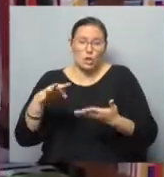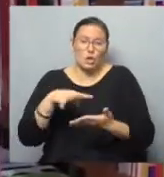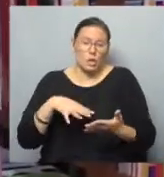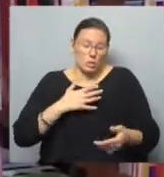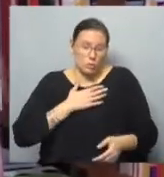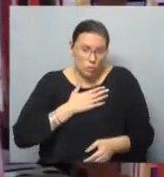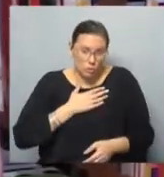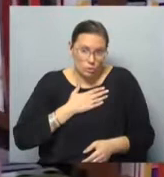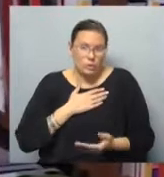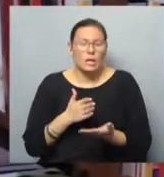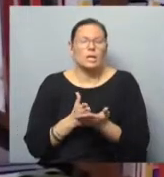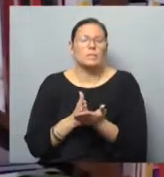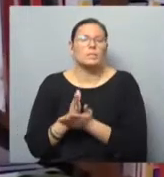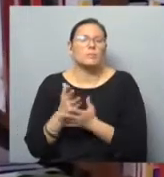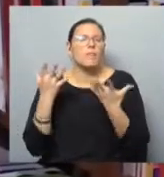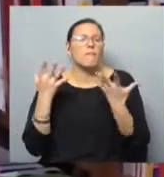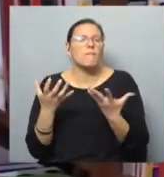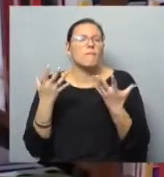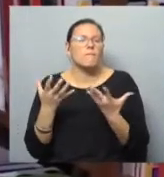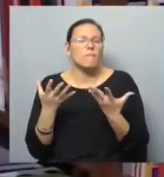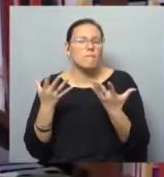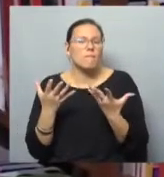menos, siempre se trataba de algo